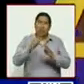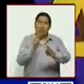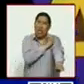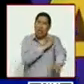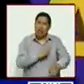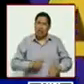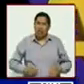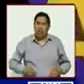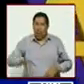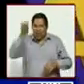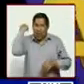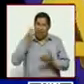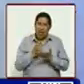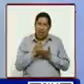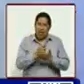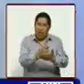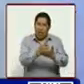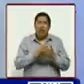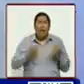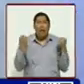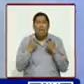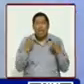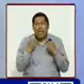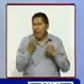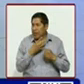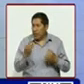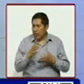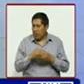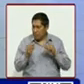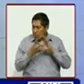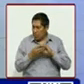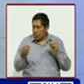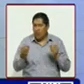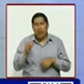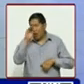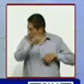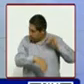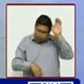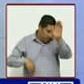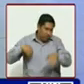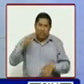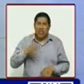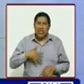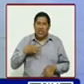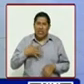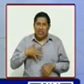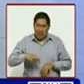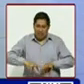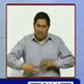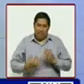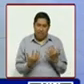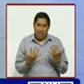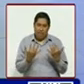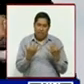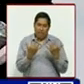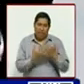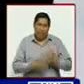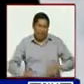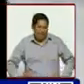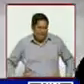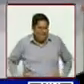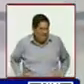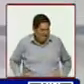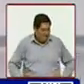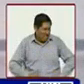en el estrecho de Tijín de lo que nadaron. Ajá. Muy frío. Y me contaban que cuando estaban nadando, sentían las algas. Sí. ¿No? Oh.